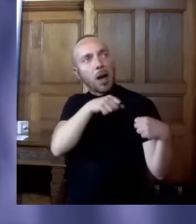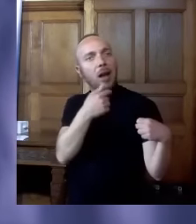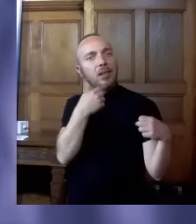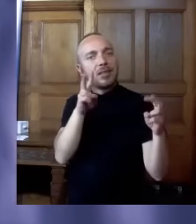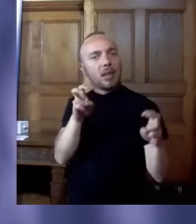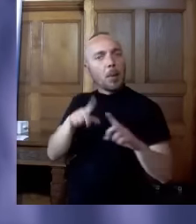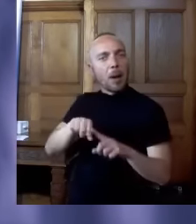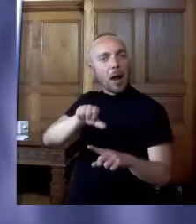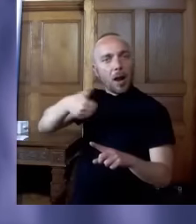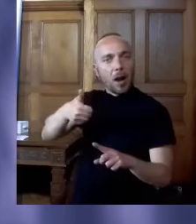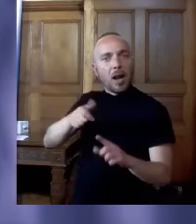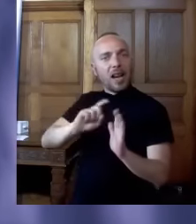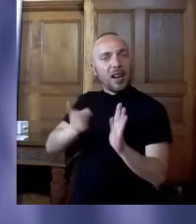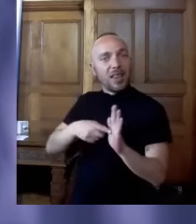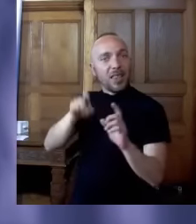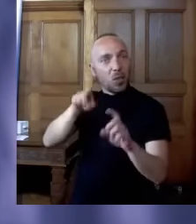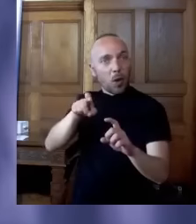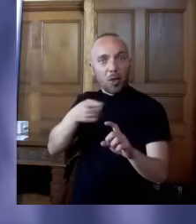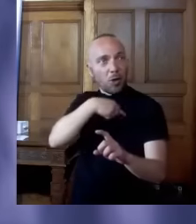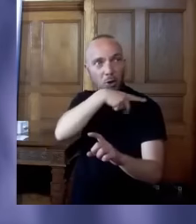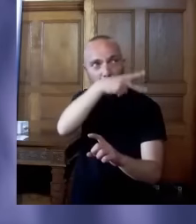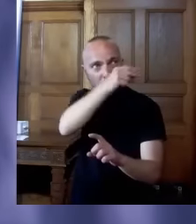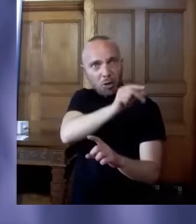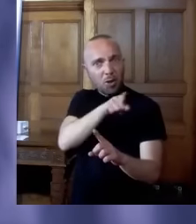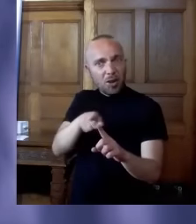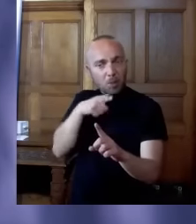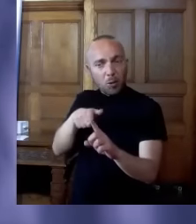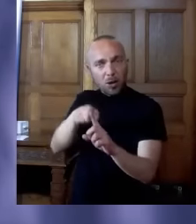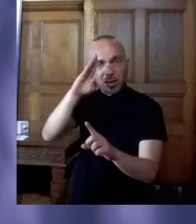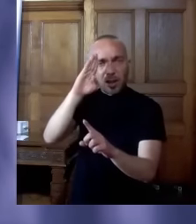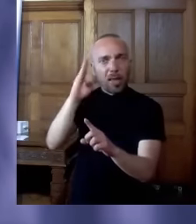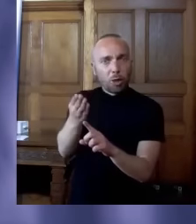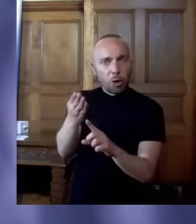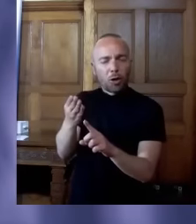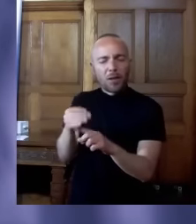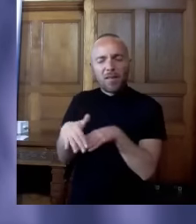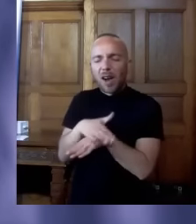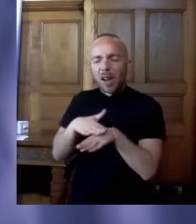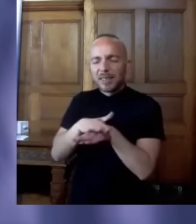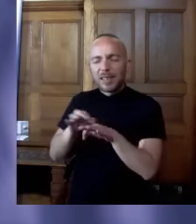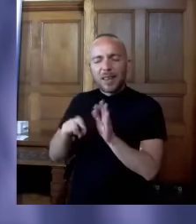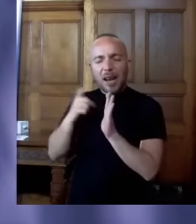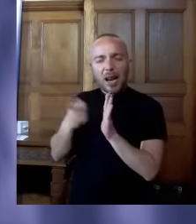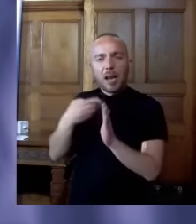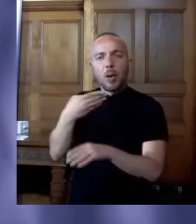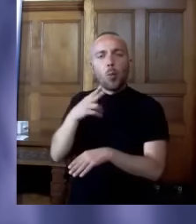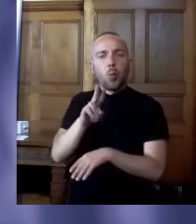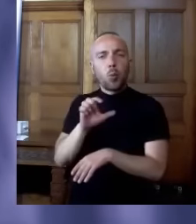en la aprobación de una ley de Educación que traiciona que traiciona las esencias de la ley